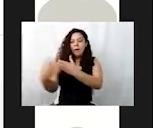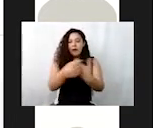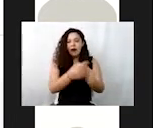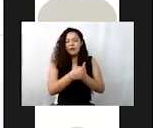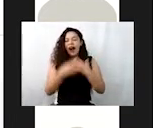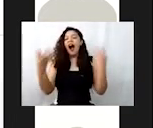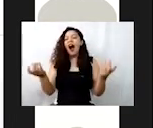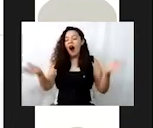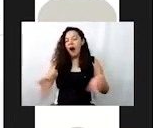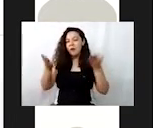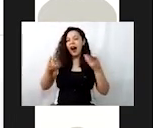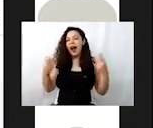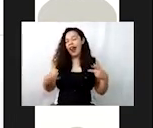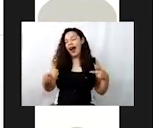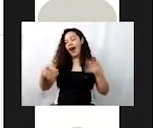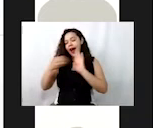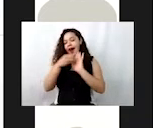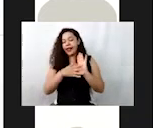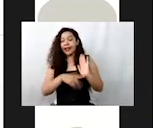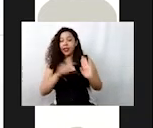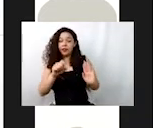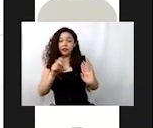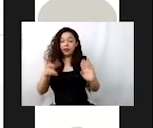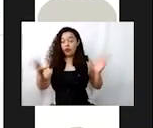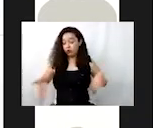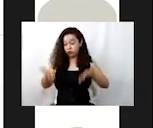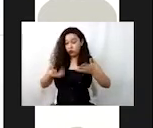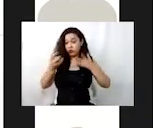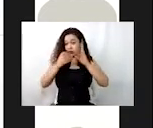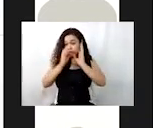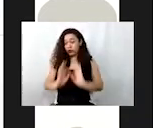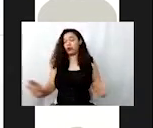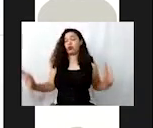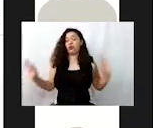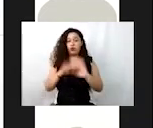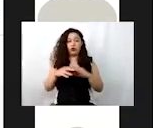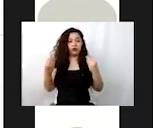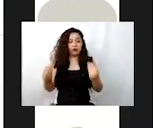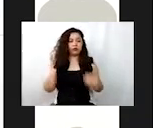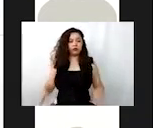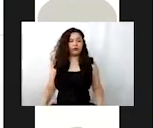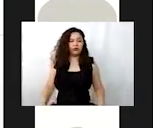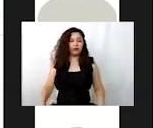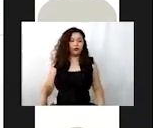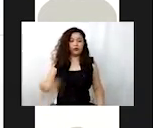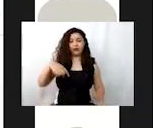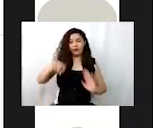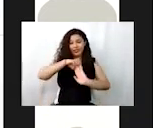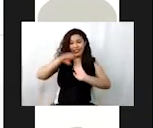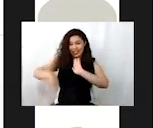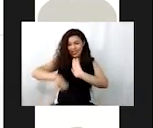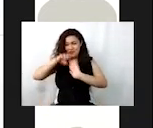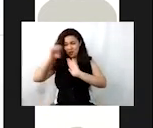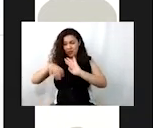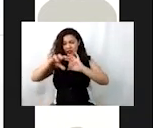la Agenda 2030, también sin duda eso es importante. Tengo muchos ejemplos de diferentes